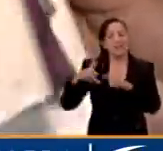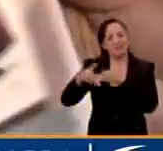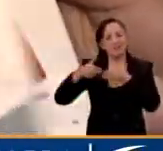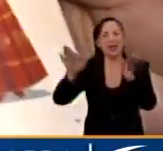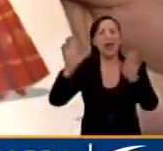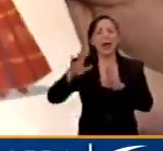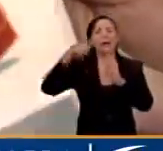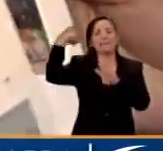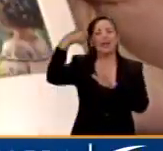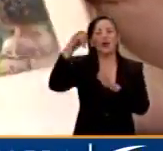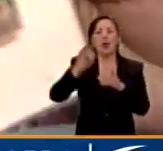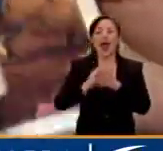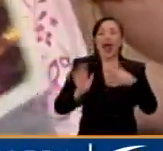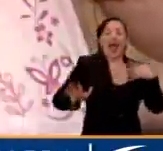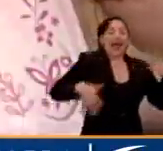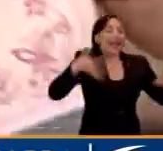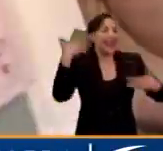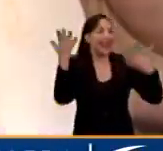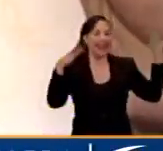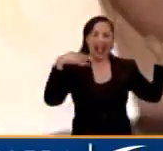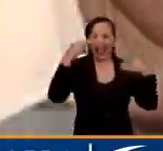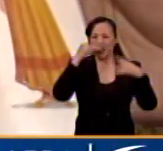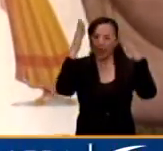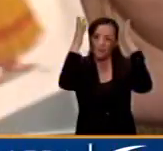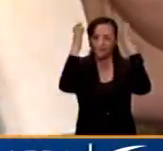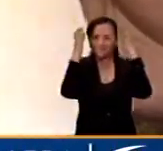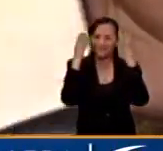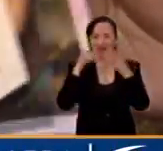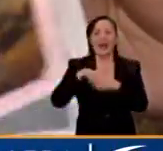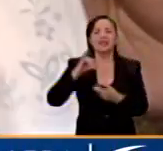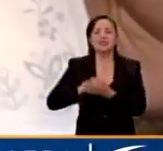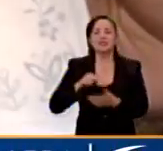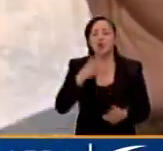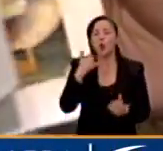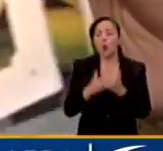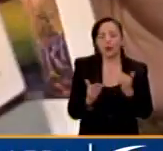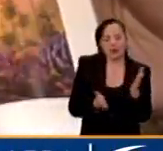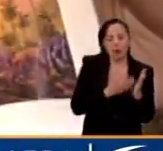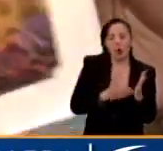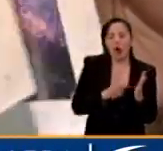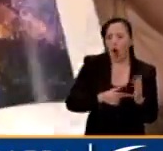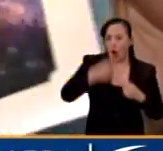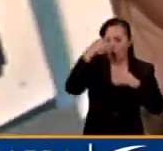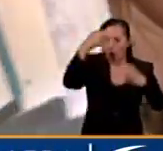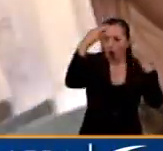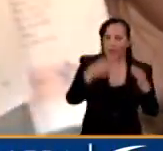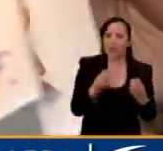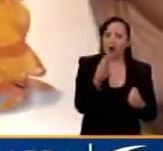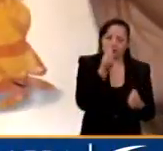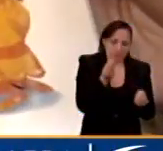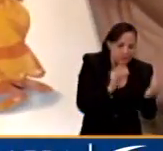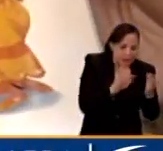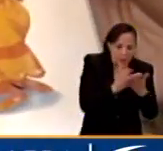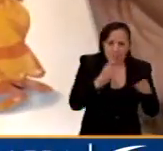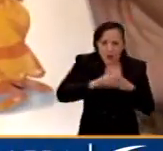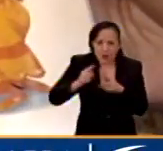ella nos presenta este, su último libro, que es el recetario original, oficial de la película de Encanto.